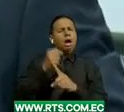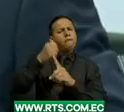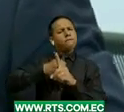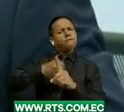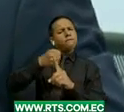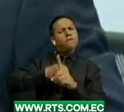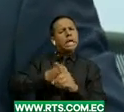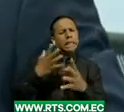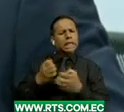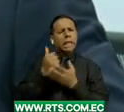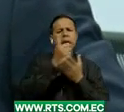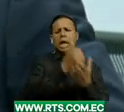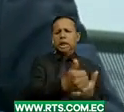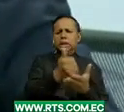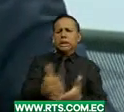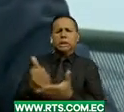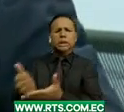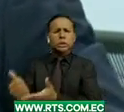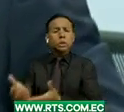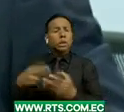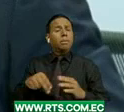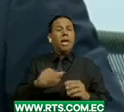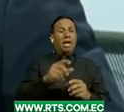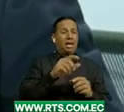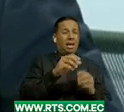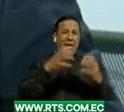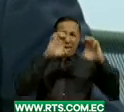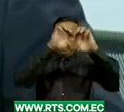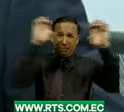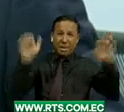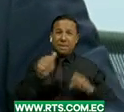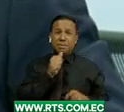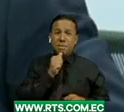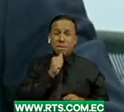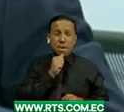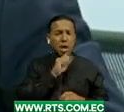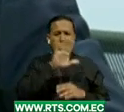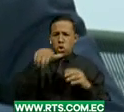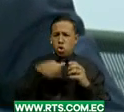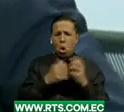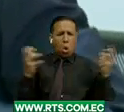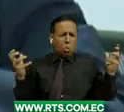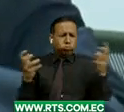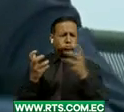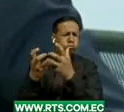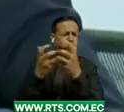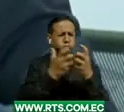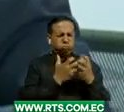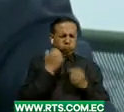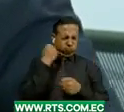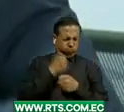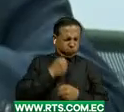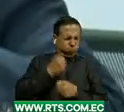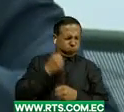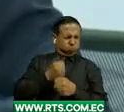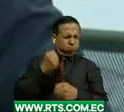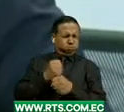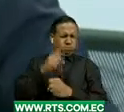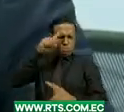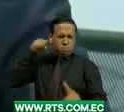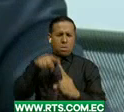que se le ha pedido también al sector privado es un esfuerzo conjunto al ecuador lo sacamos juntos públicos y privados